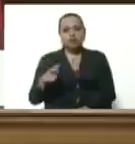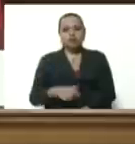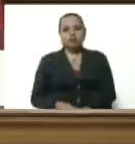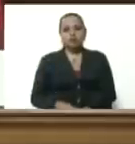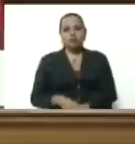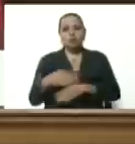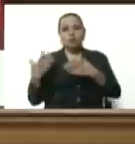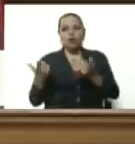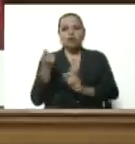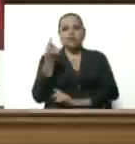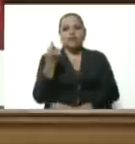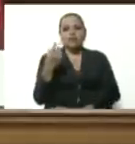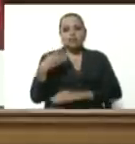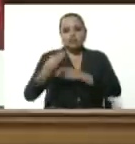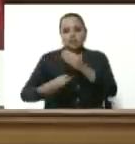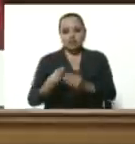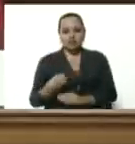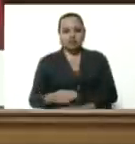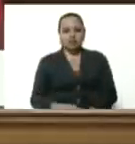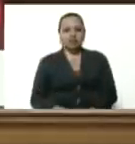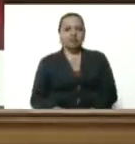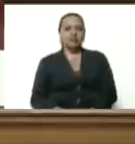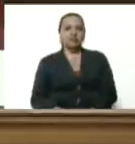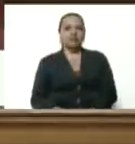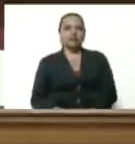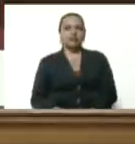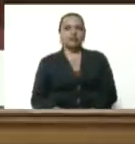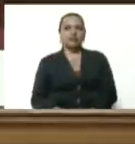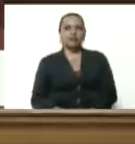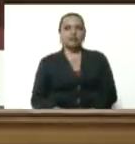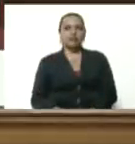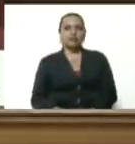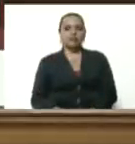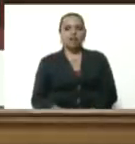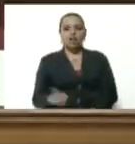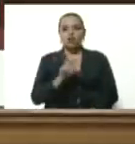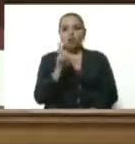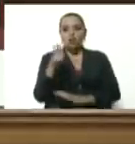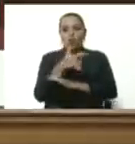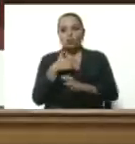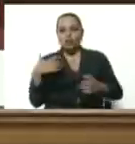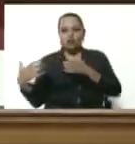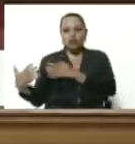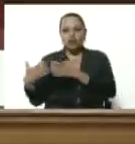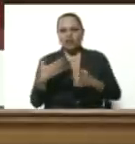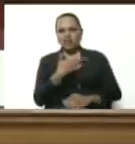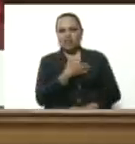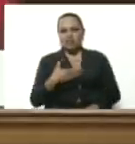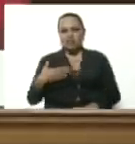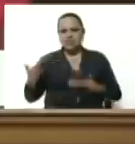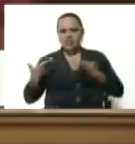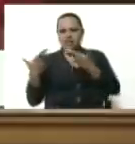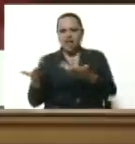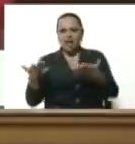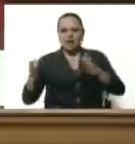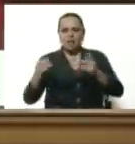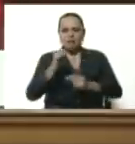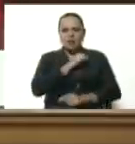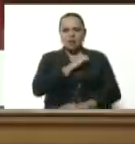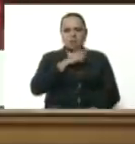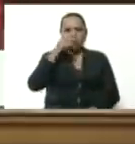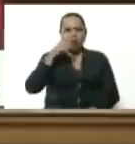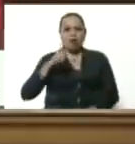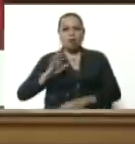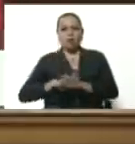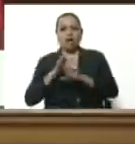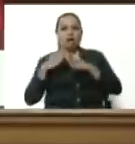¿Cuánta falta le hace? Unos gobiernos guerreristas que creen que le van a meter miedo a los pueblos porque son grandotes y